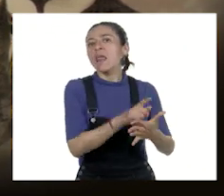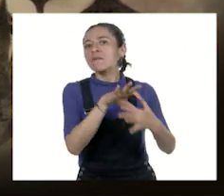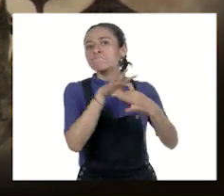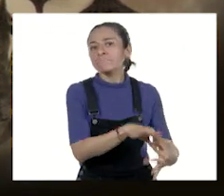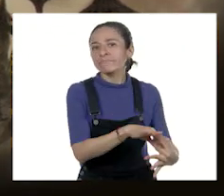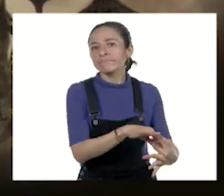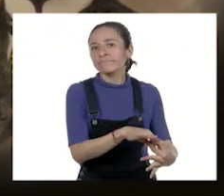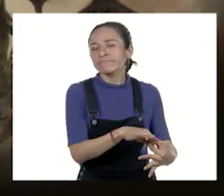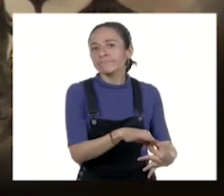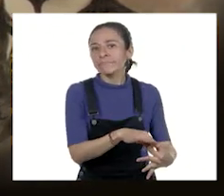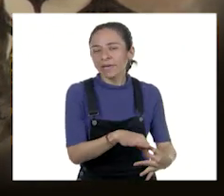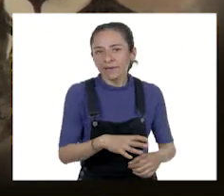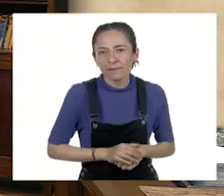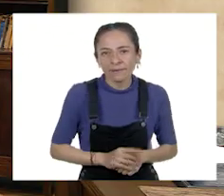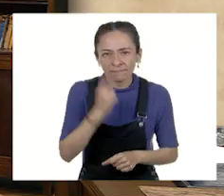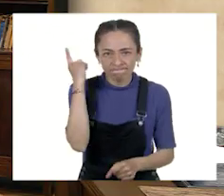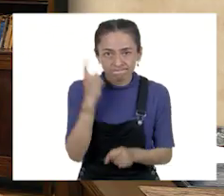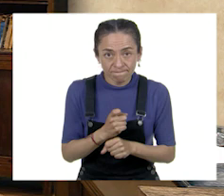sale de la Cámara.